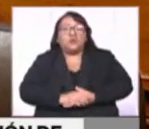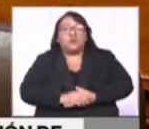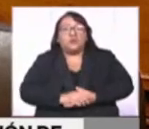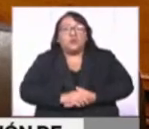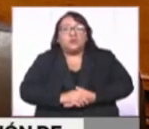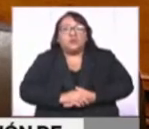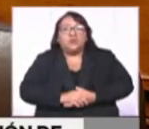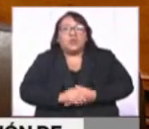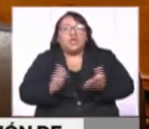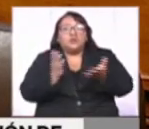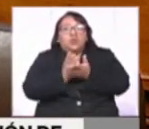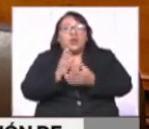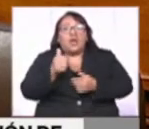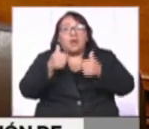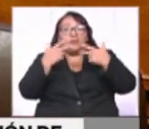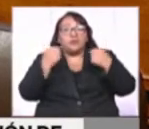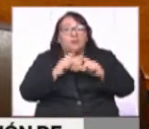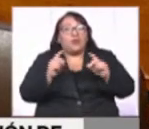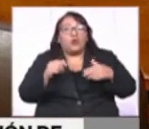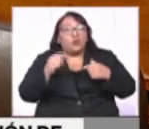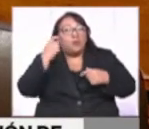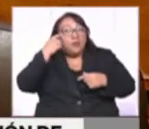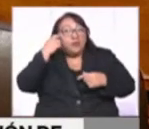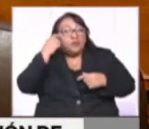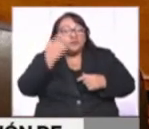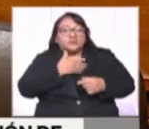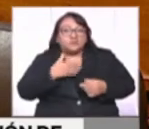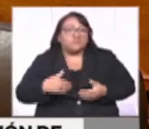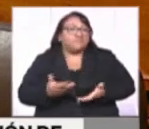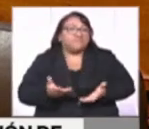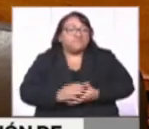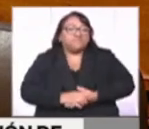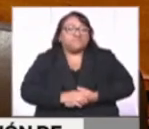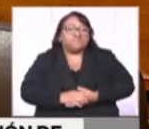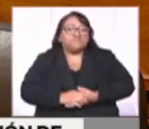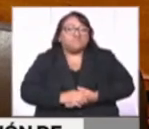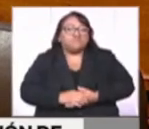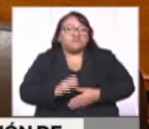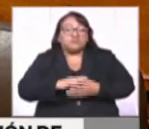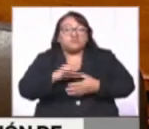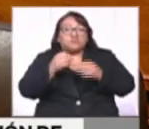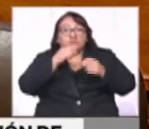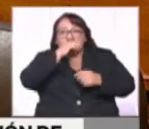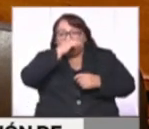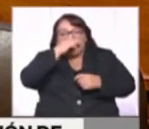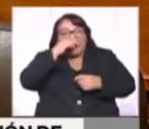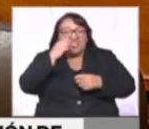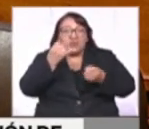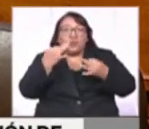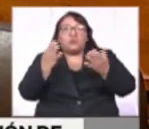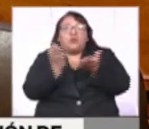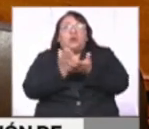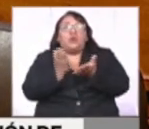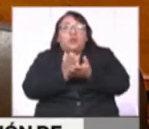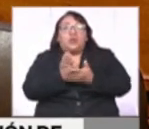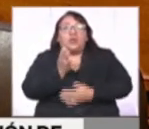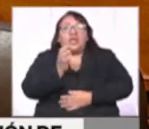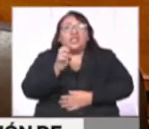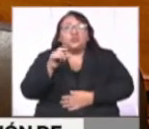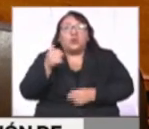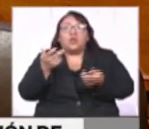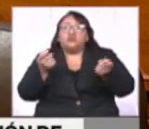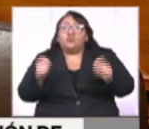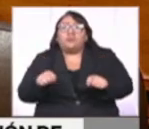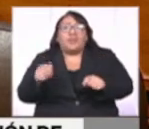Amazonas. Pero no nos hemos puesto a pensar, señor presidente, la estadística de cuántas obras de escuela de policías están